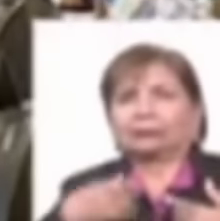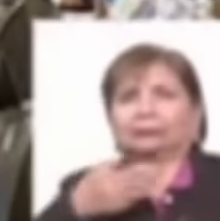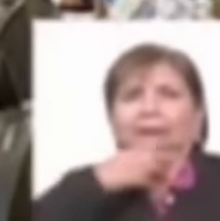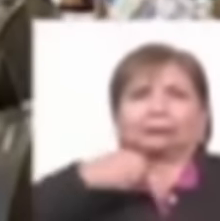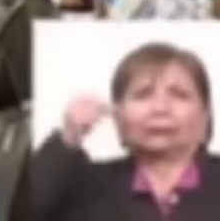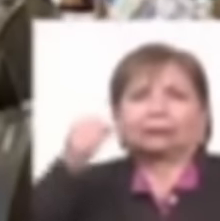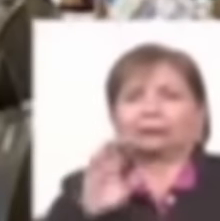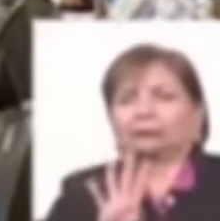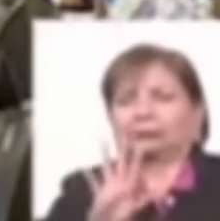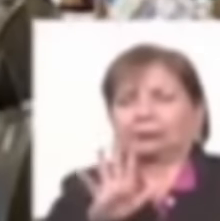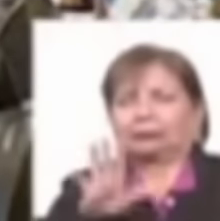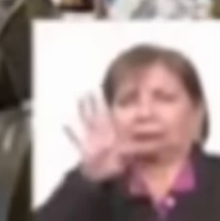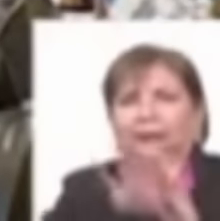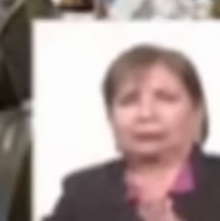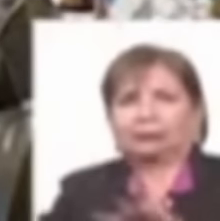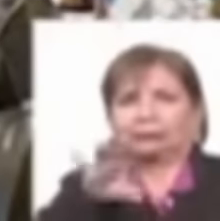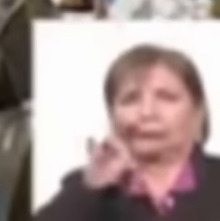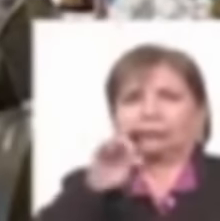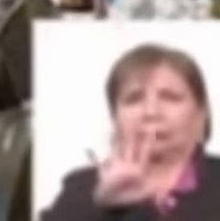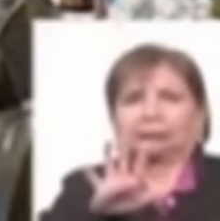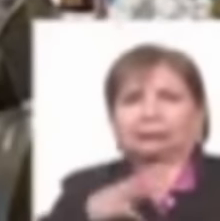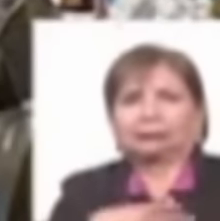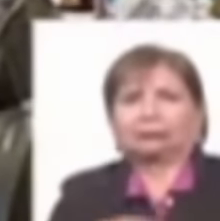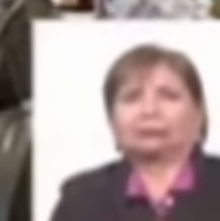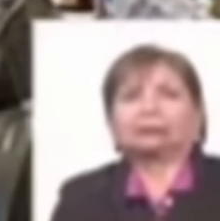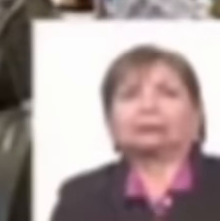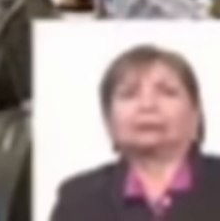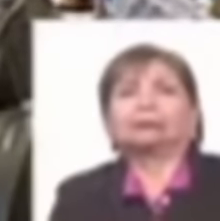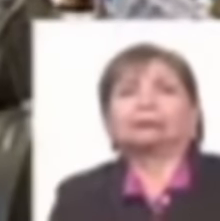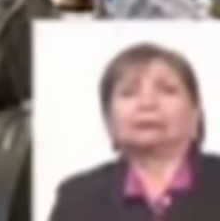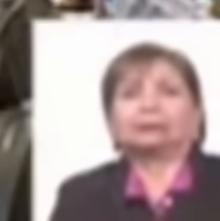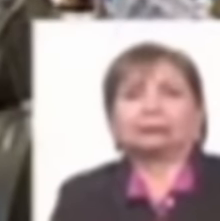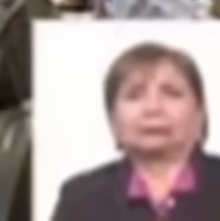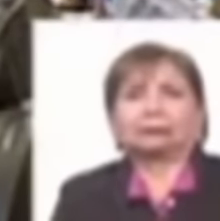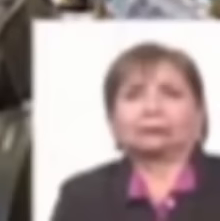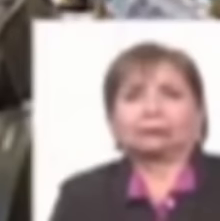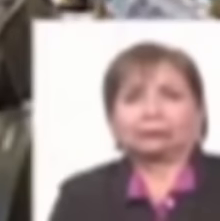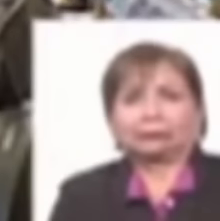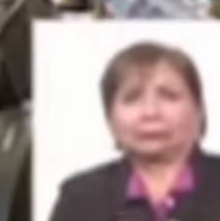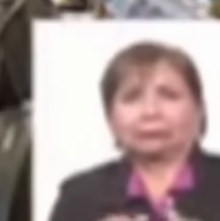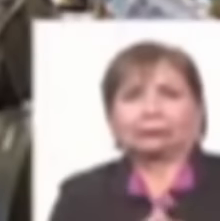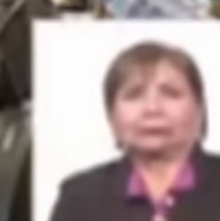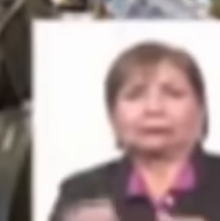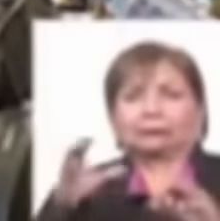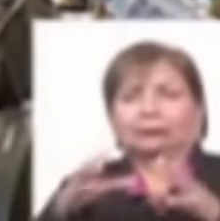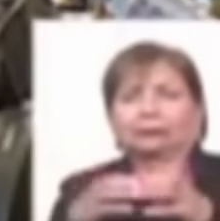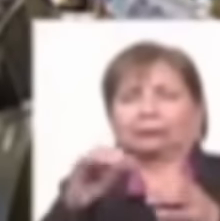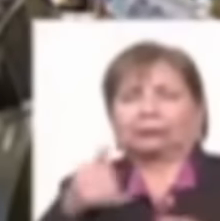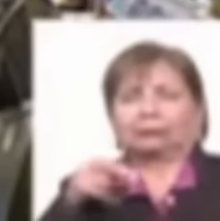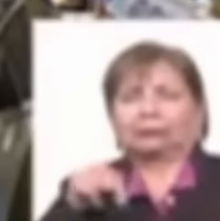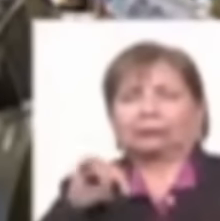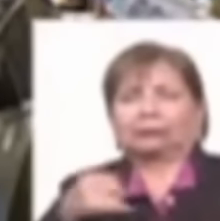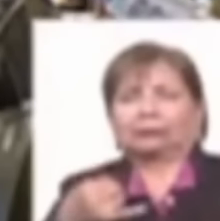mayor de 45 y menor de 75 años de edad. Inclusive, cuando va a la Junta Nacional de